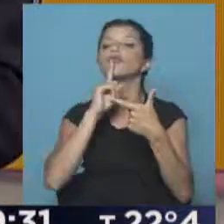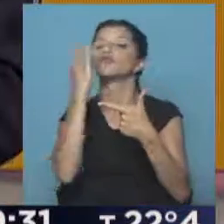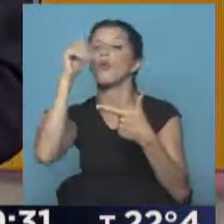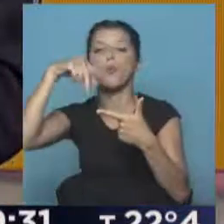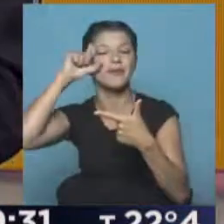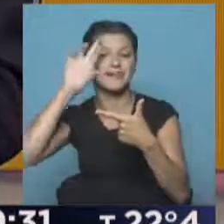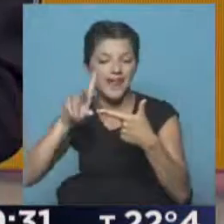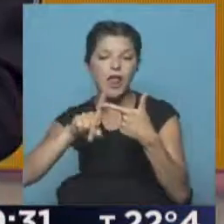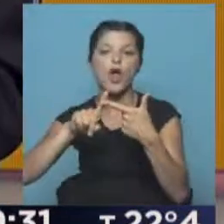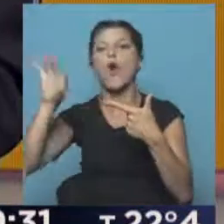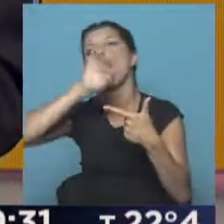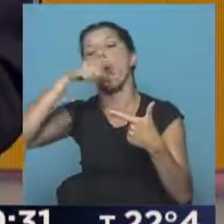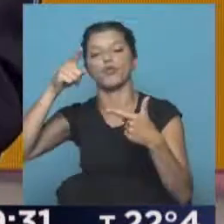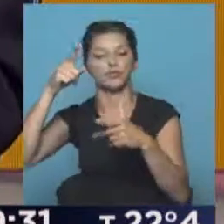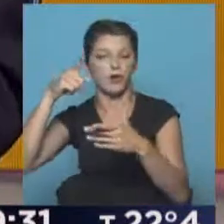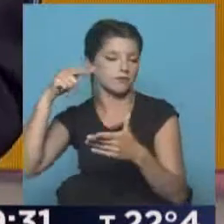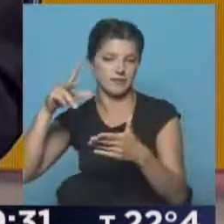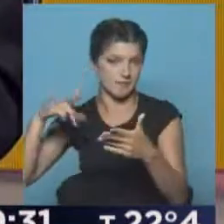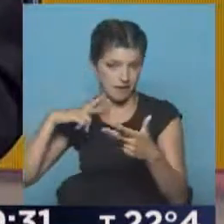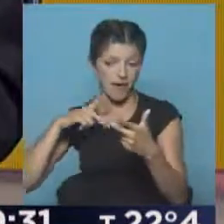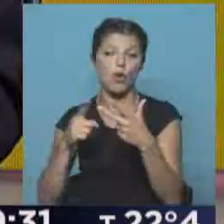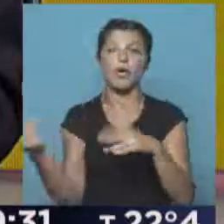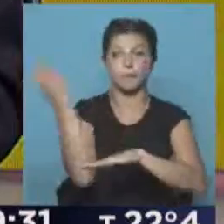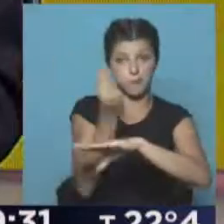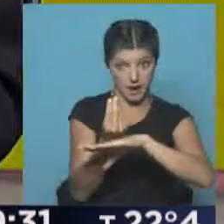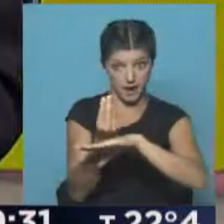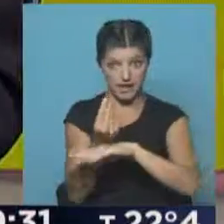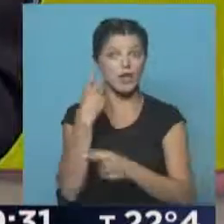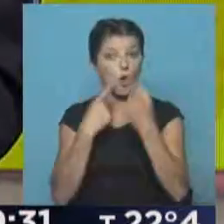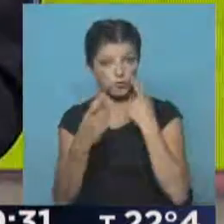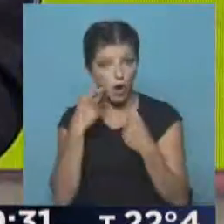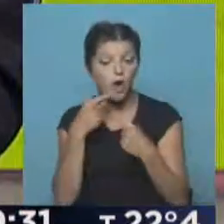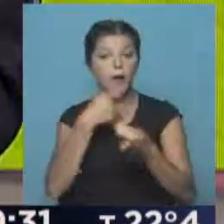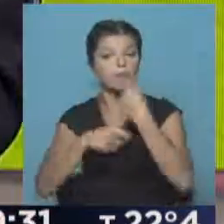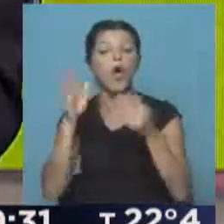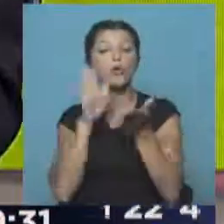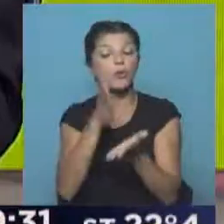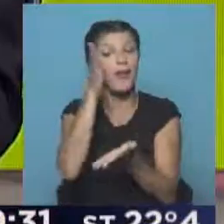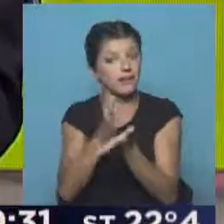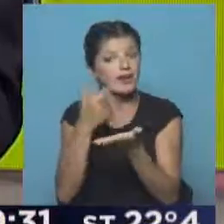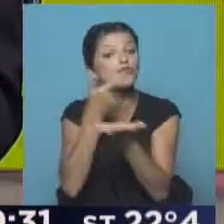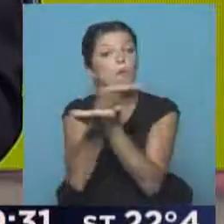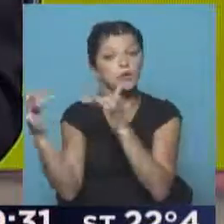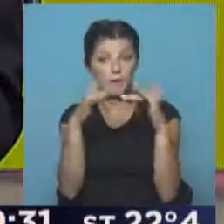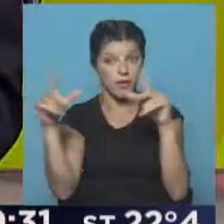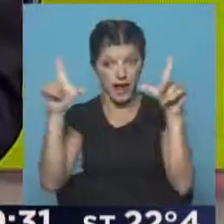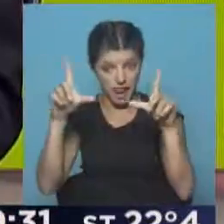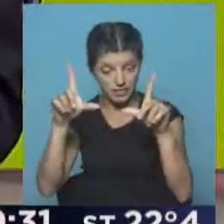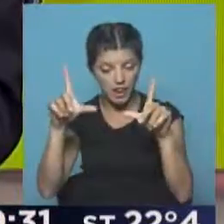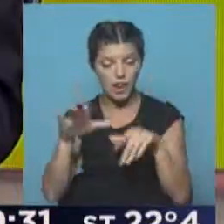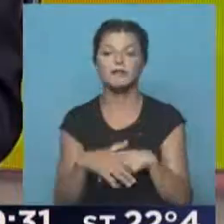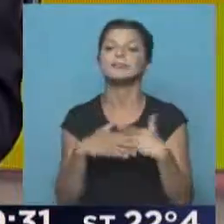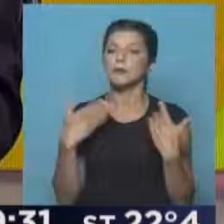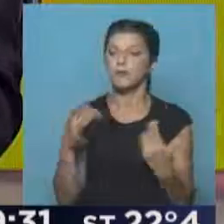otro privado que venga y empiece a manejar todo lo que tiene que ver con la comercialización de los derechos de la televisión, probablemente lo va a